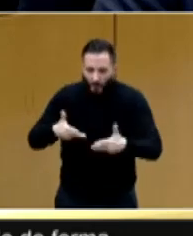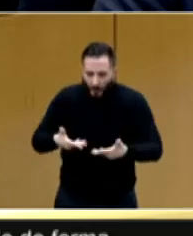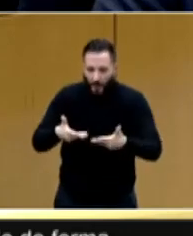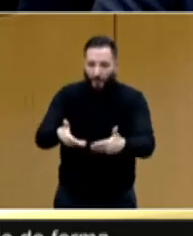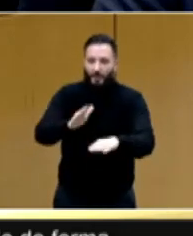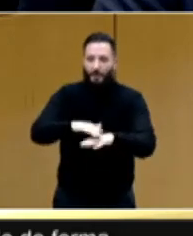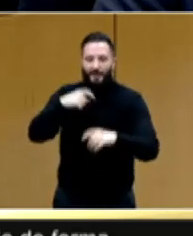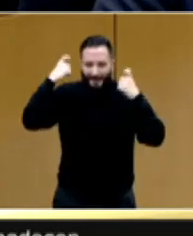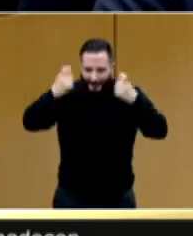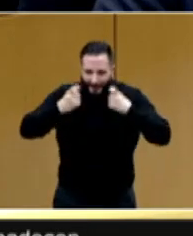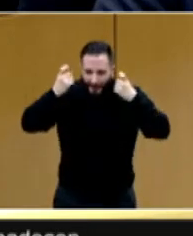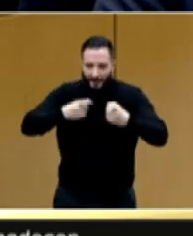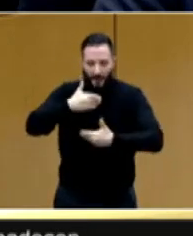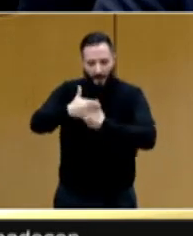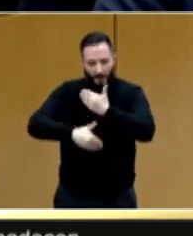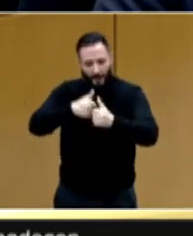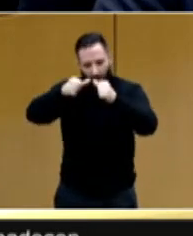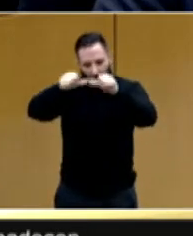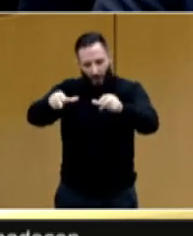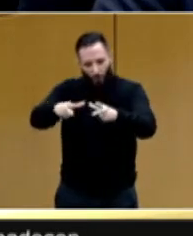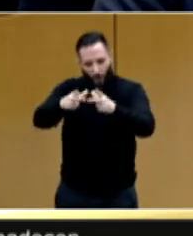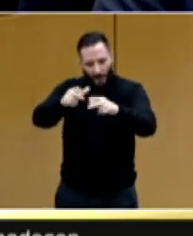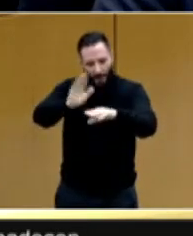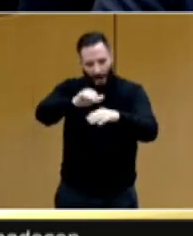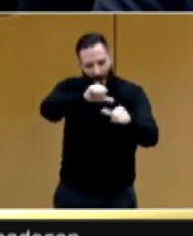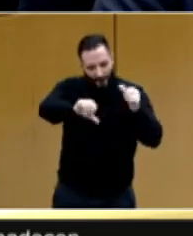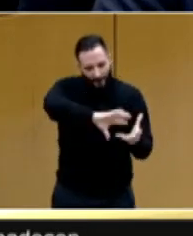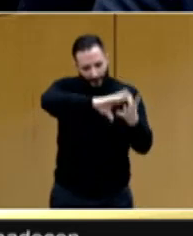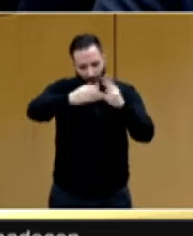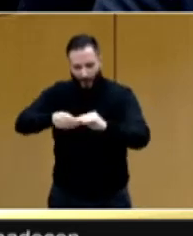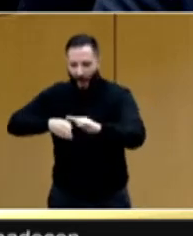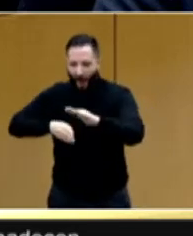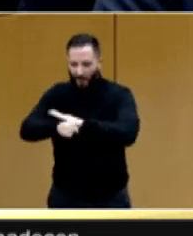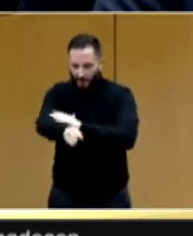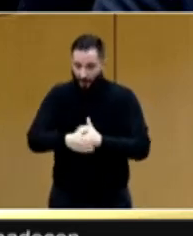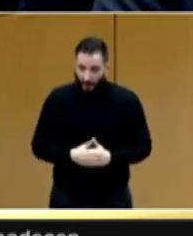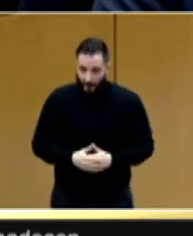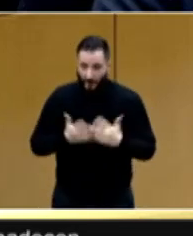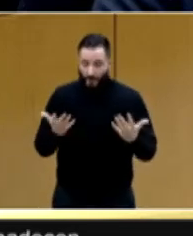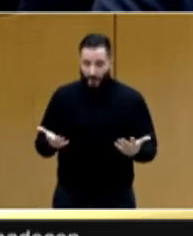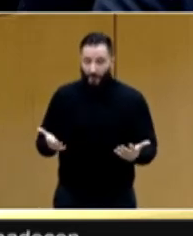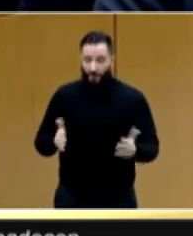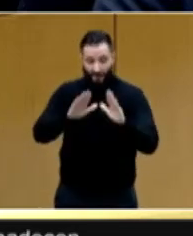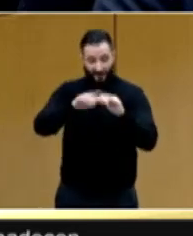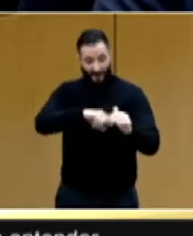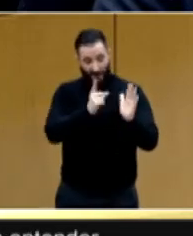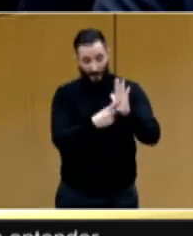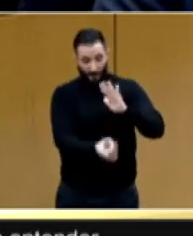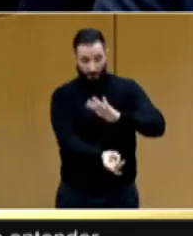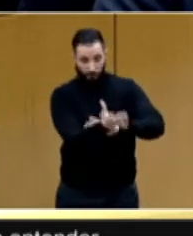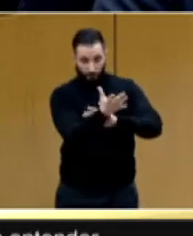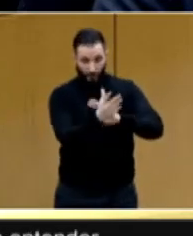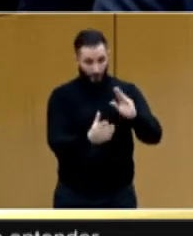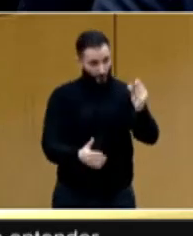mucho en entenderla desde la parte Social para hacerla accesible no porque al final cuando salió la ley hubieron muchísimas noticias